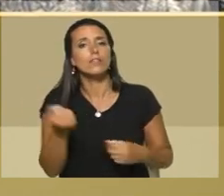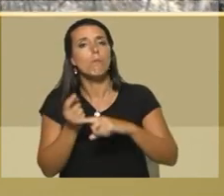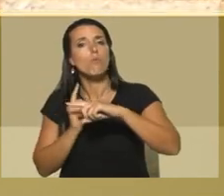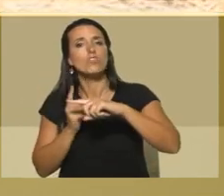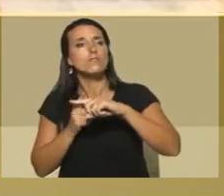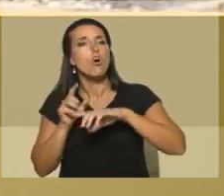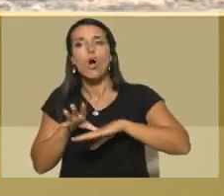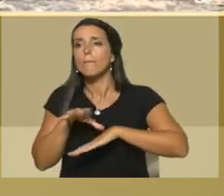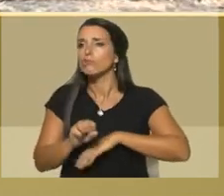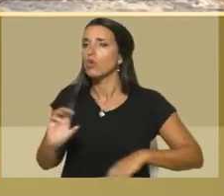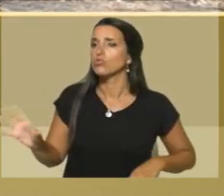gran grado de compromiso de todos los funcionarios